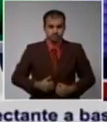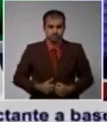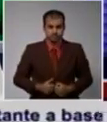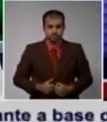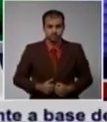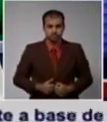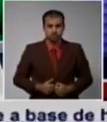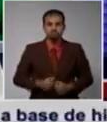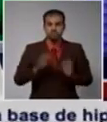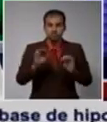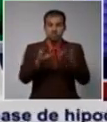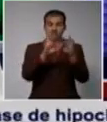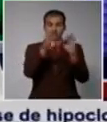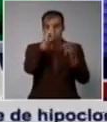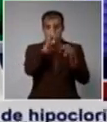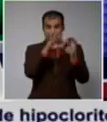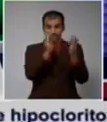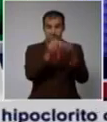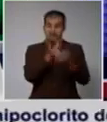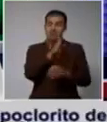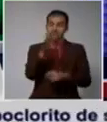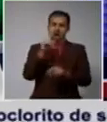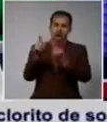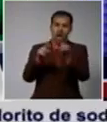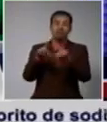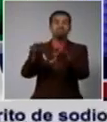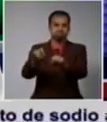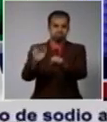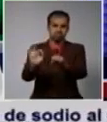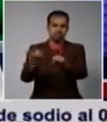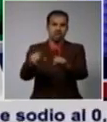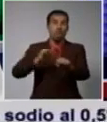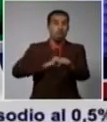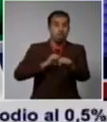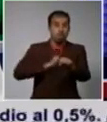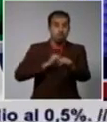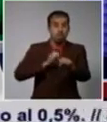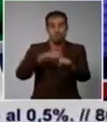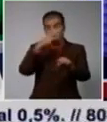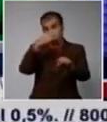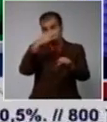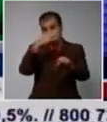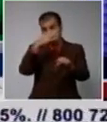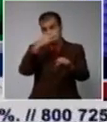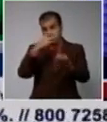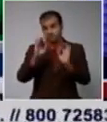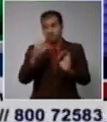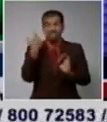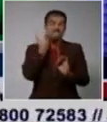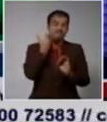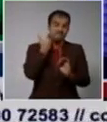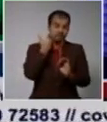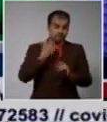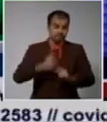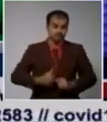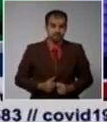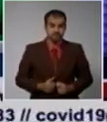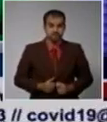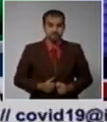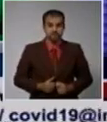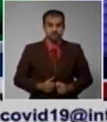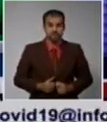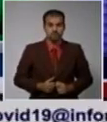pesquisa con fiebre, tos y congestión nasal. Se evaluó por su médico de familia, se hizo el